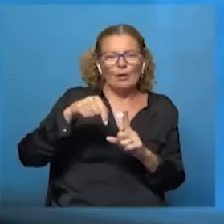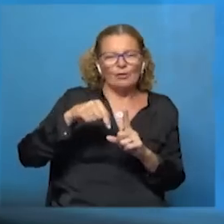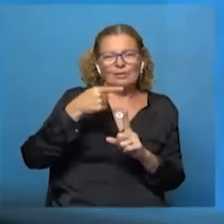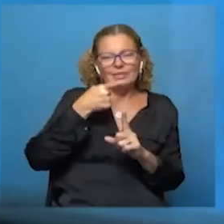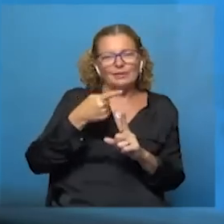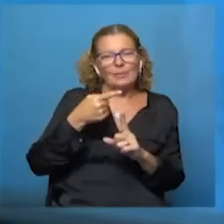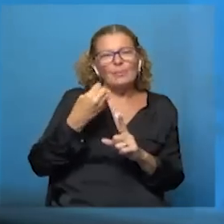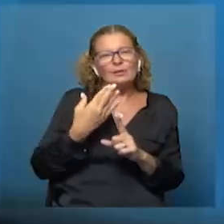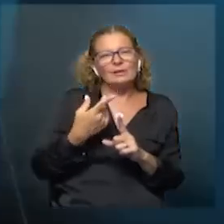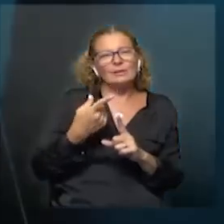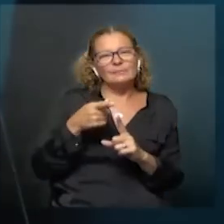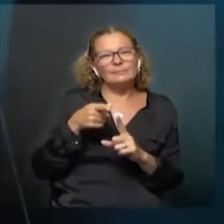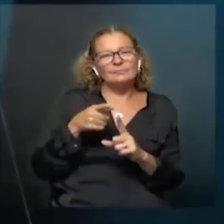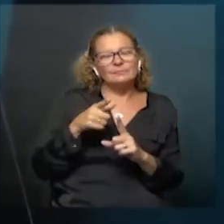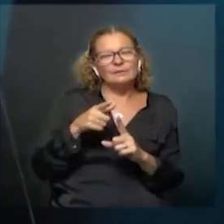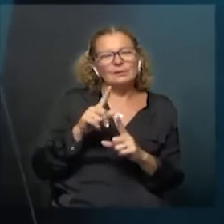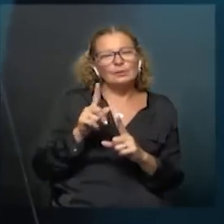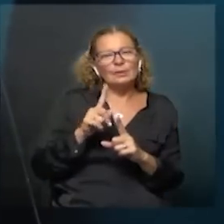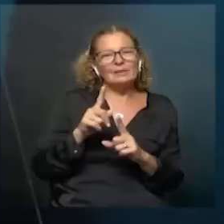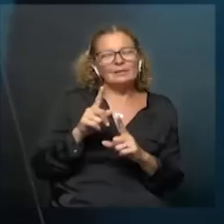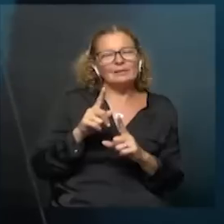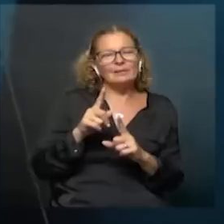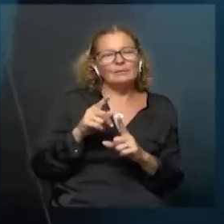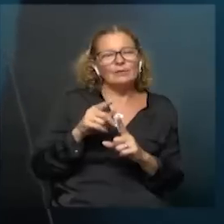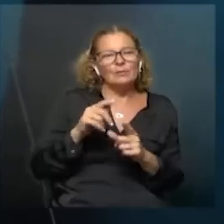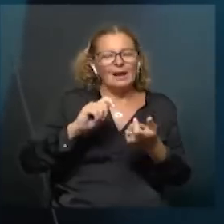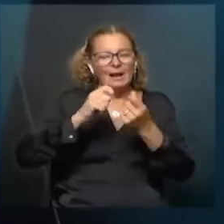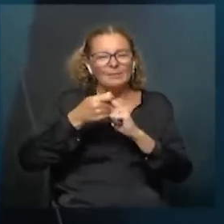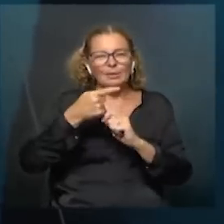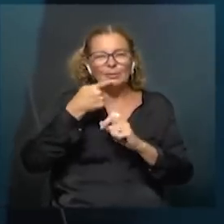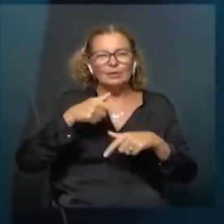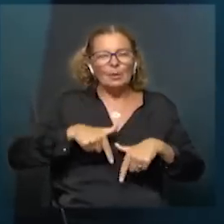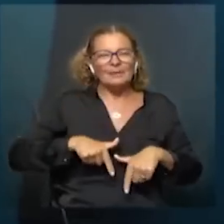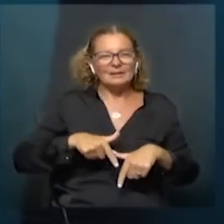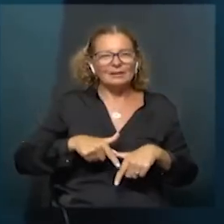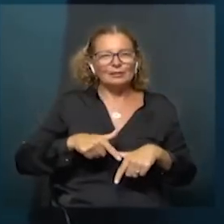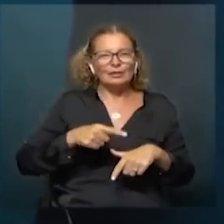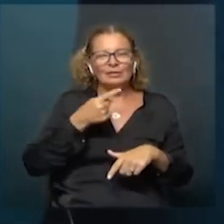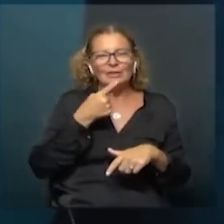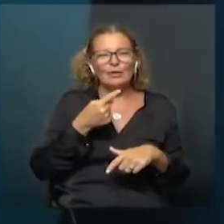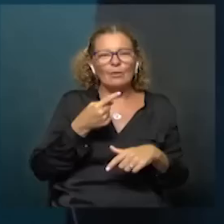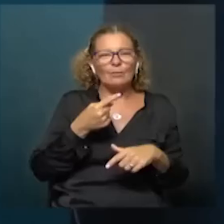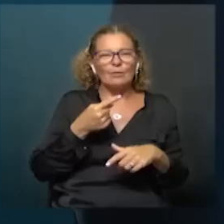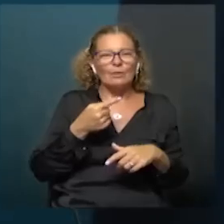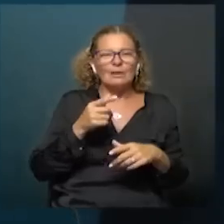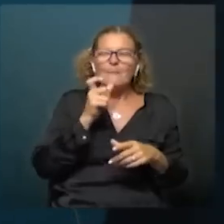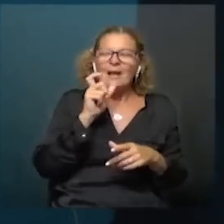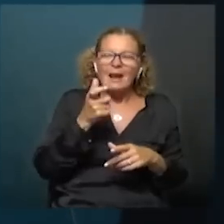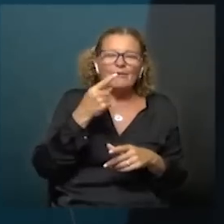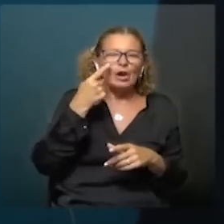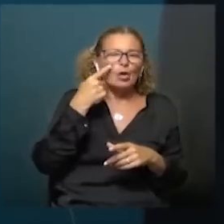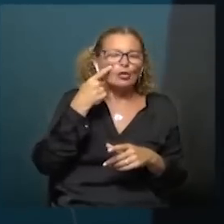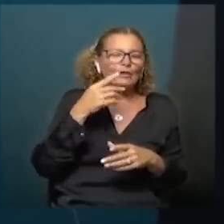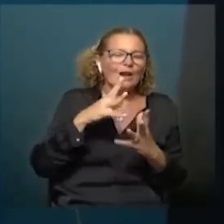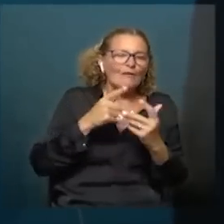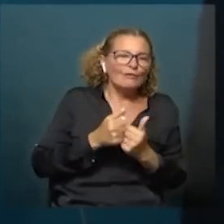por qué Porque no es voy a cambiarle como dijo el ministro la jerga En todo caso será el léxico conocer la